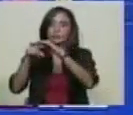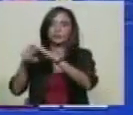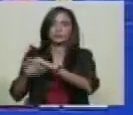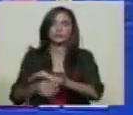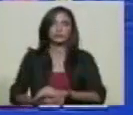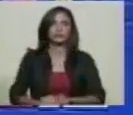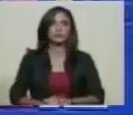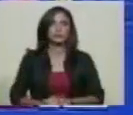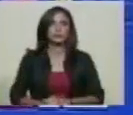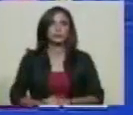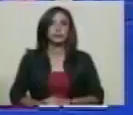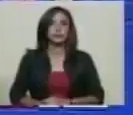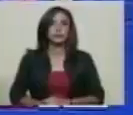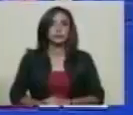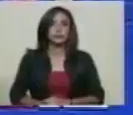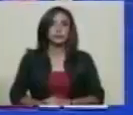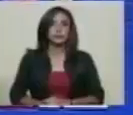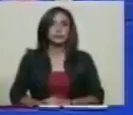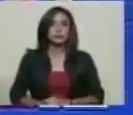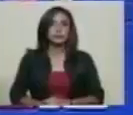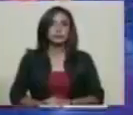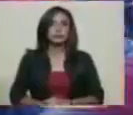Más de 40 mil comunidades.